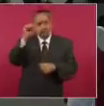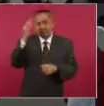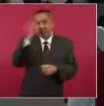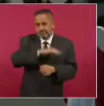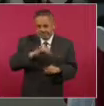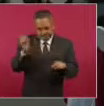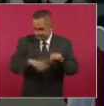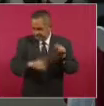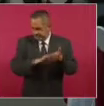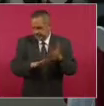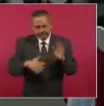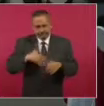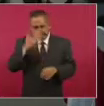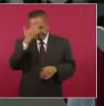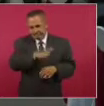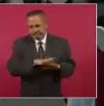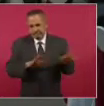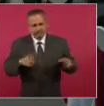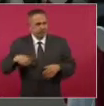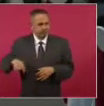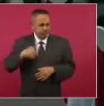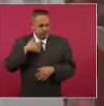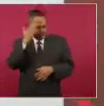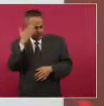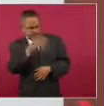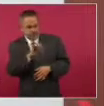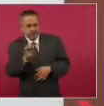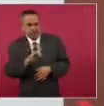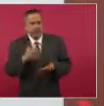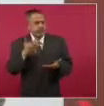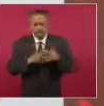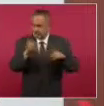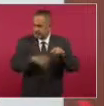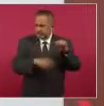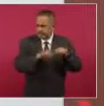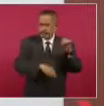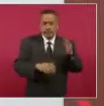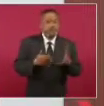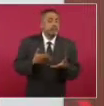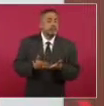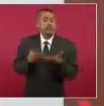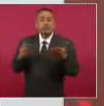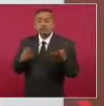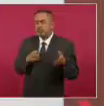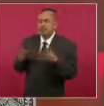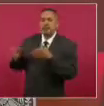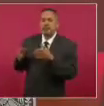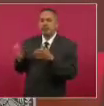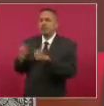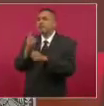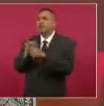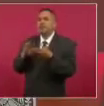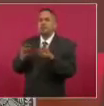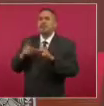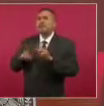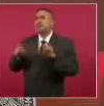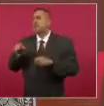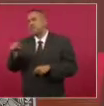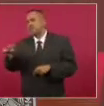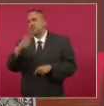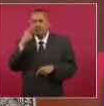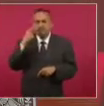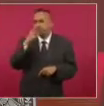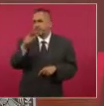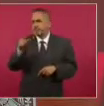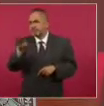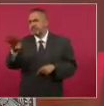falsos, desconocidos por sus trabajadores, quienes ahora van a tener una ventana de oportunidad para poder acceder